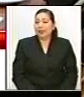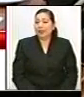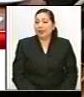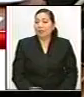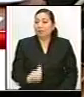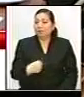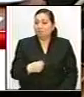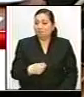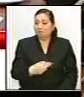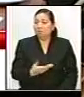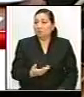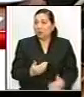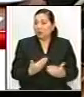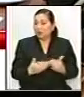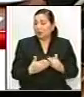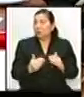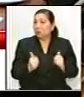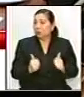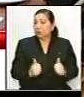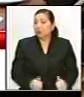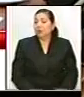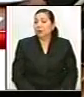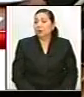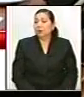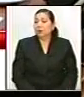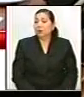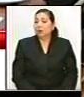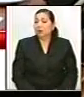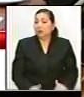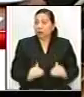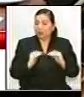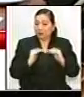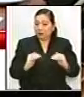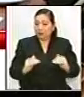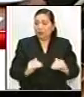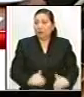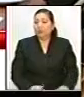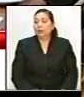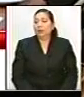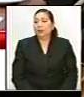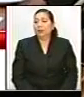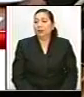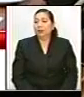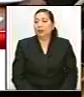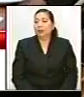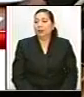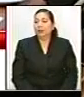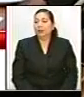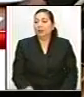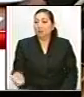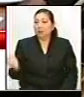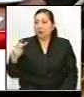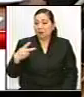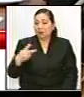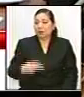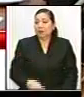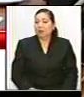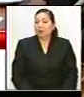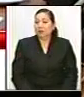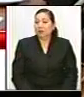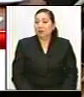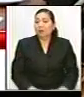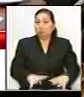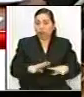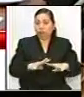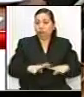estamos nosotros, ¿no? Ahí es así que recién, ahora sí, ya está techado el primer piso, ya está el segundo piso, con un buen